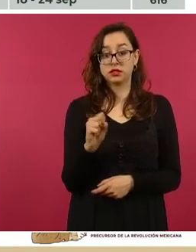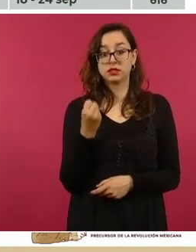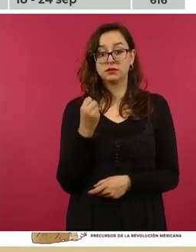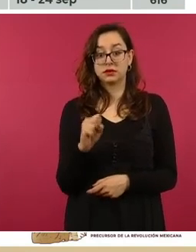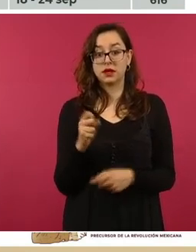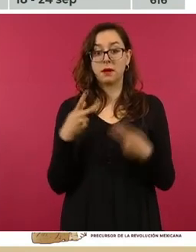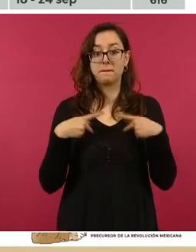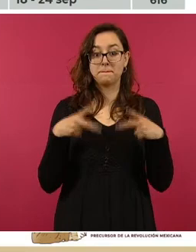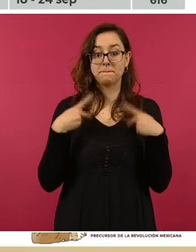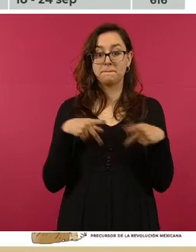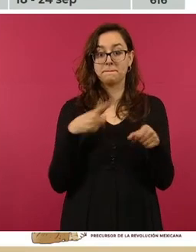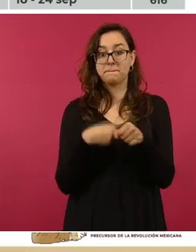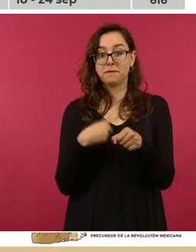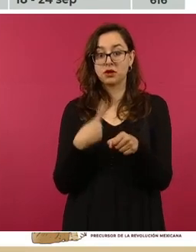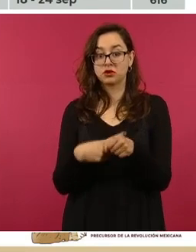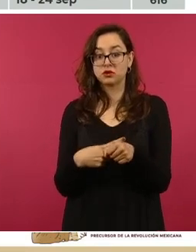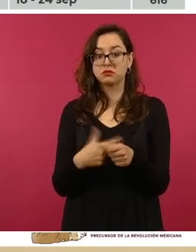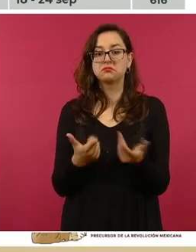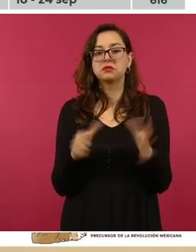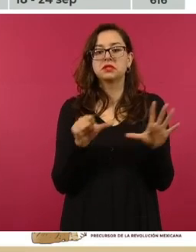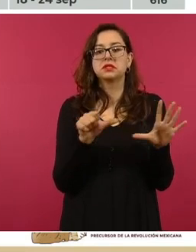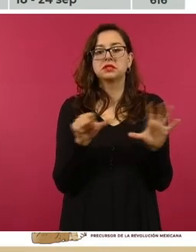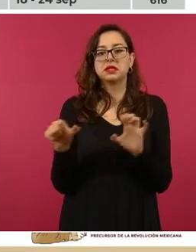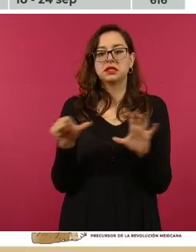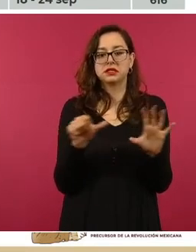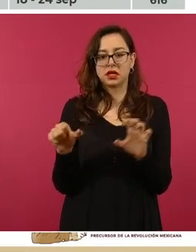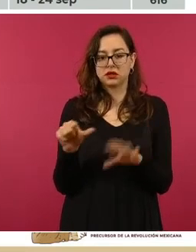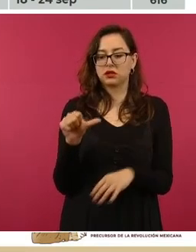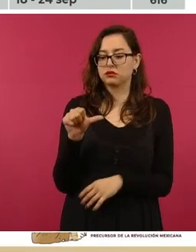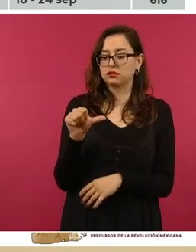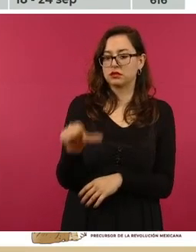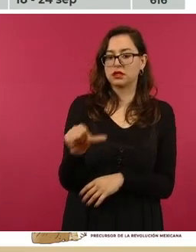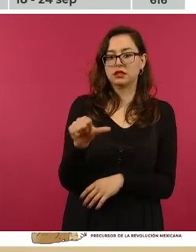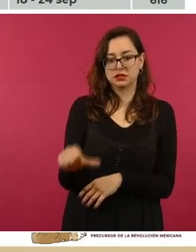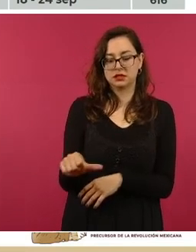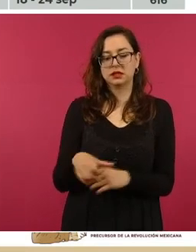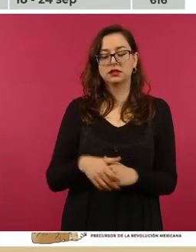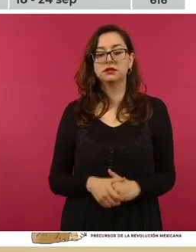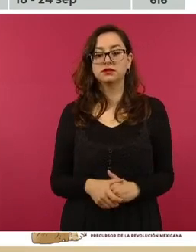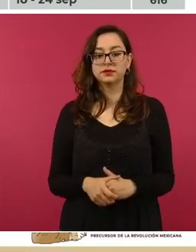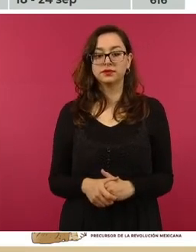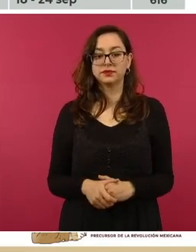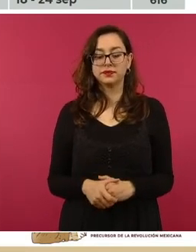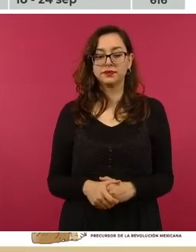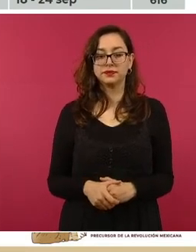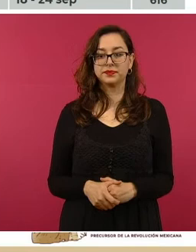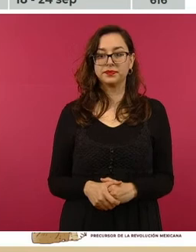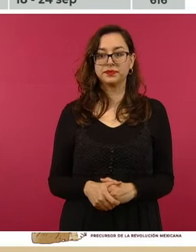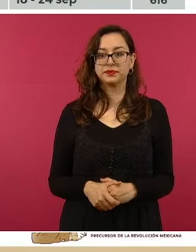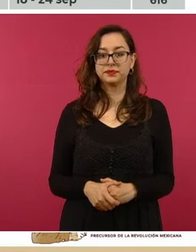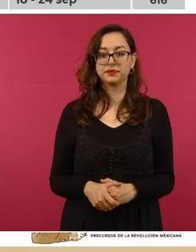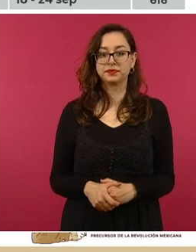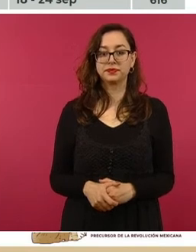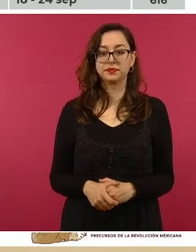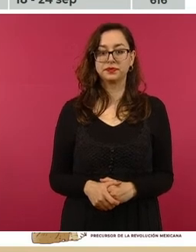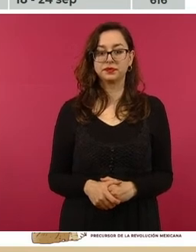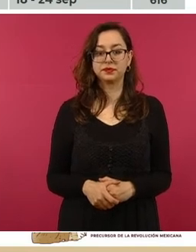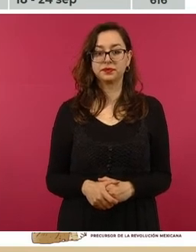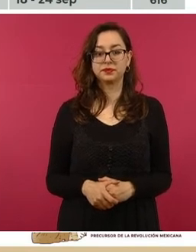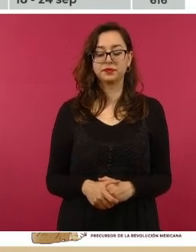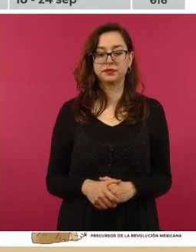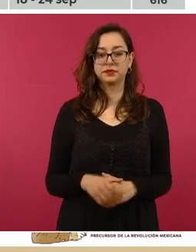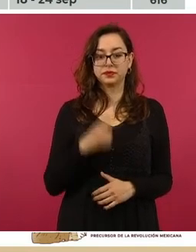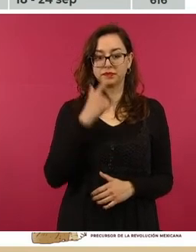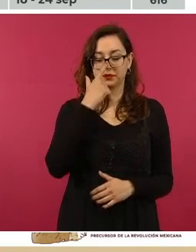con 616 casos nuevos que iniciaron síntomas en esa semana. Como también pueden ver en la gráfica,